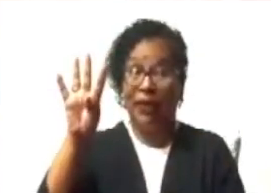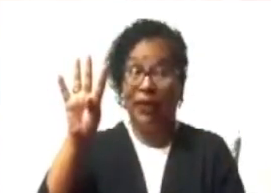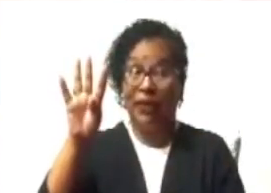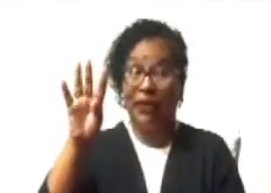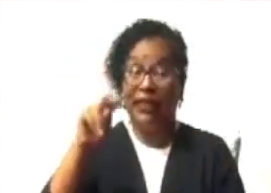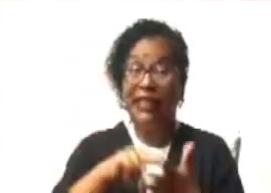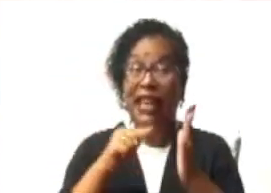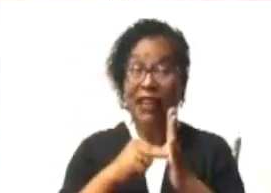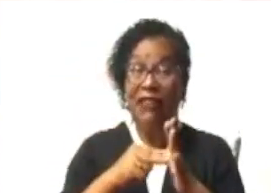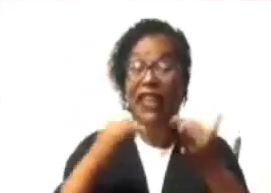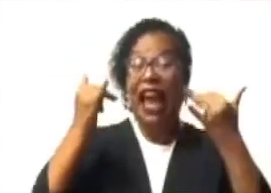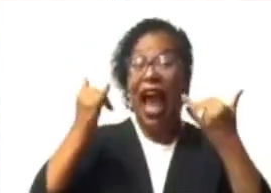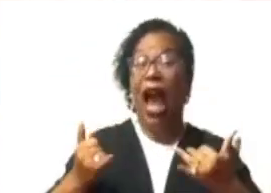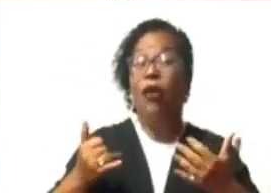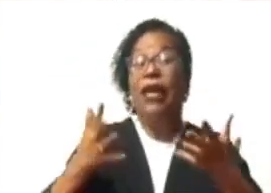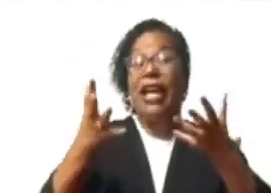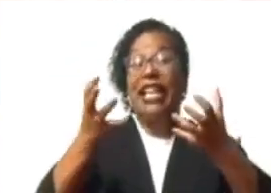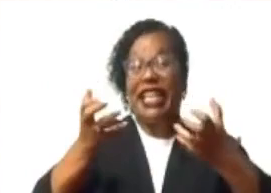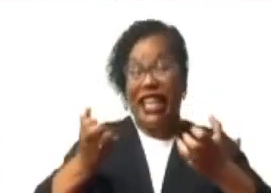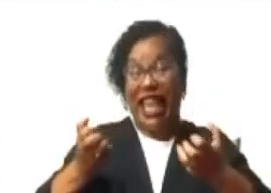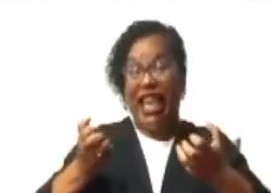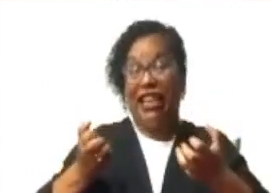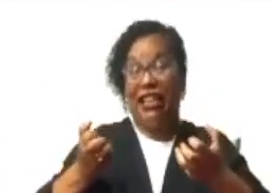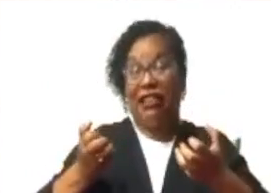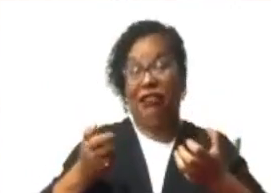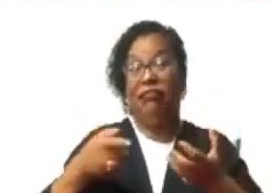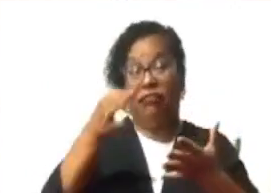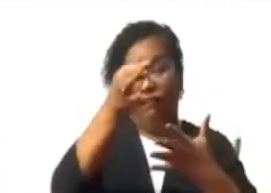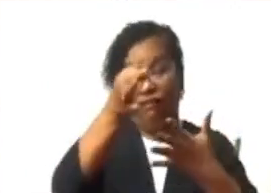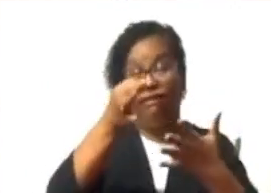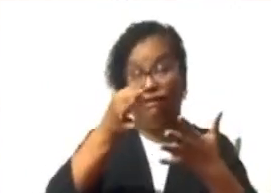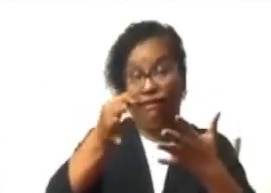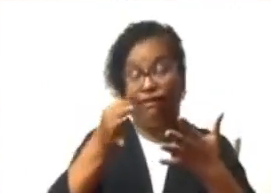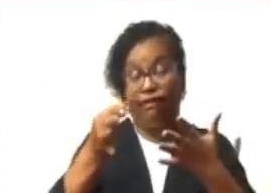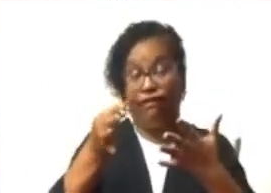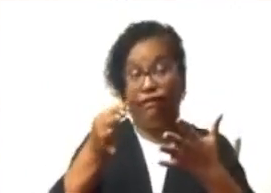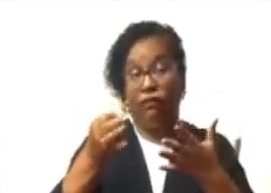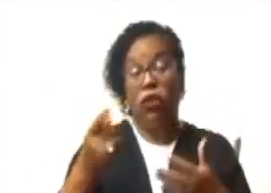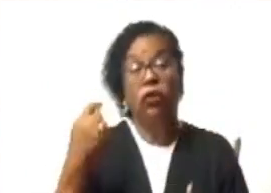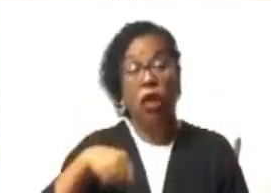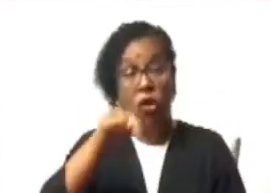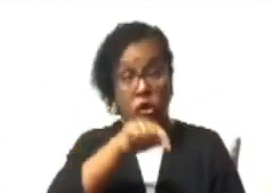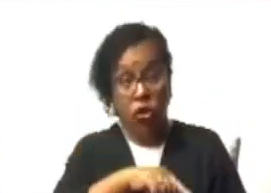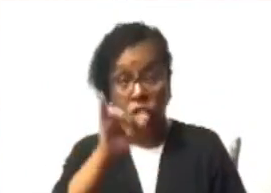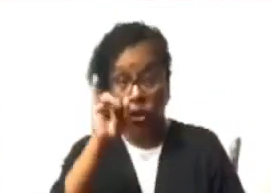Dominicana, se va a abstener de votar en este